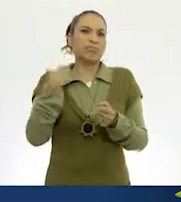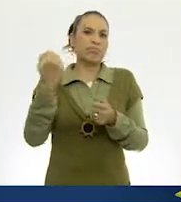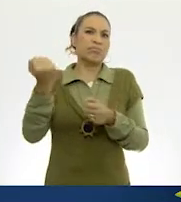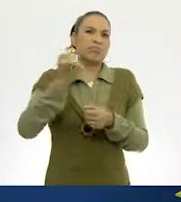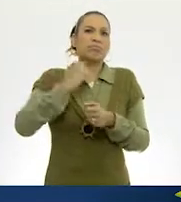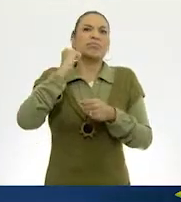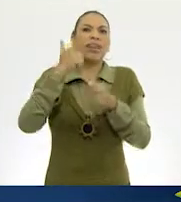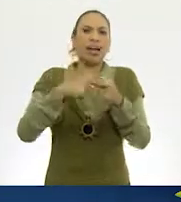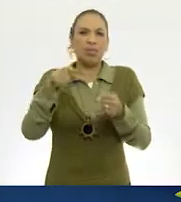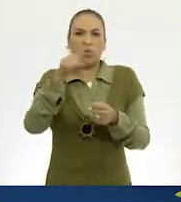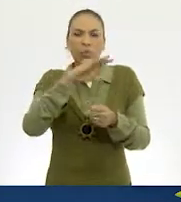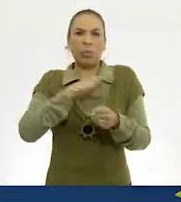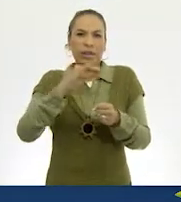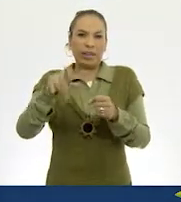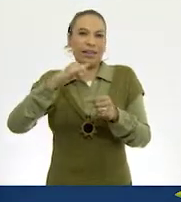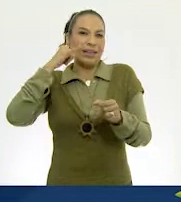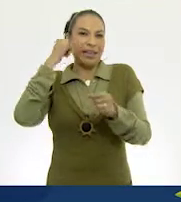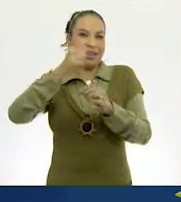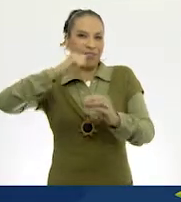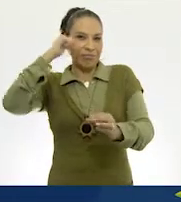que pudiera cazarlos a distancia.